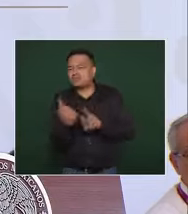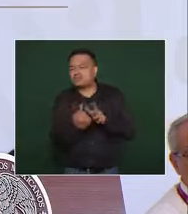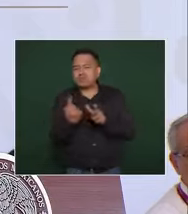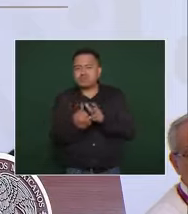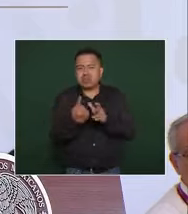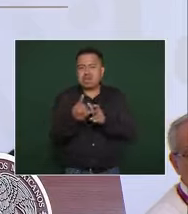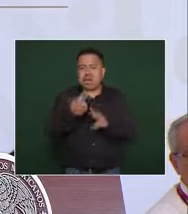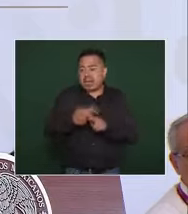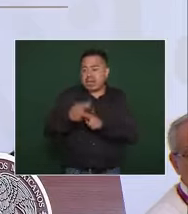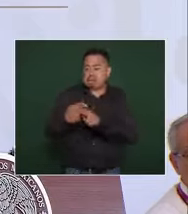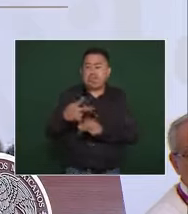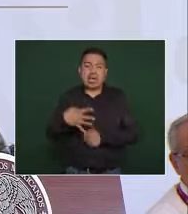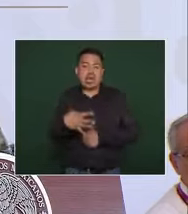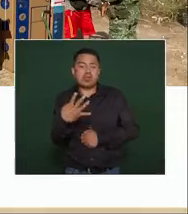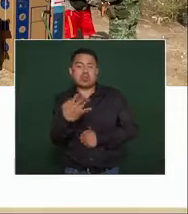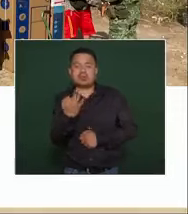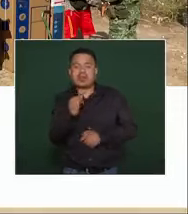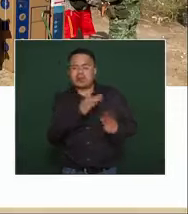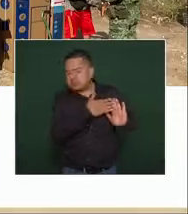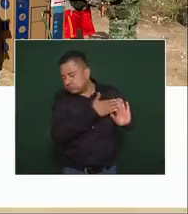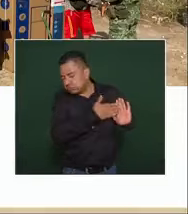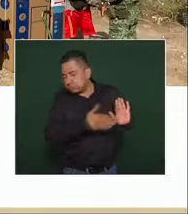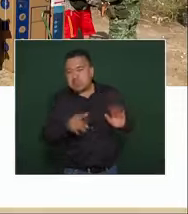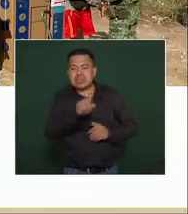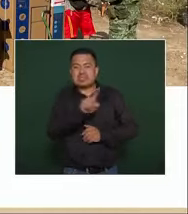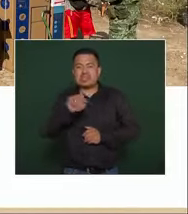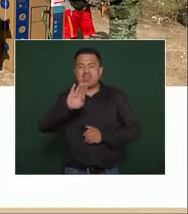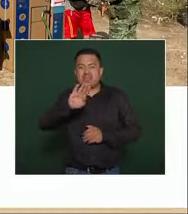el 14 de febrero